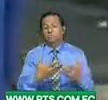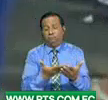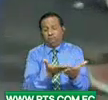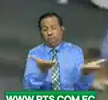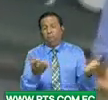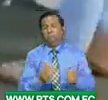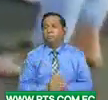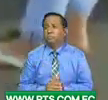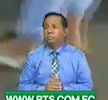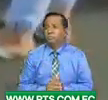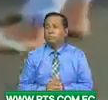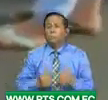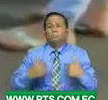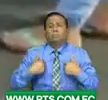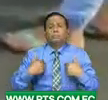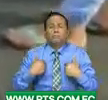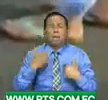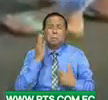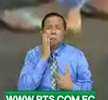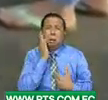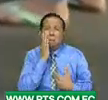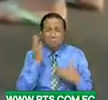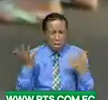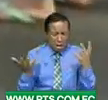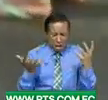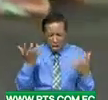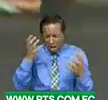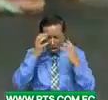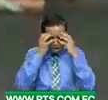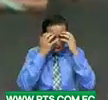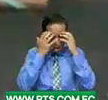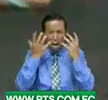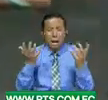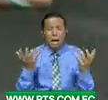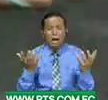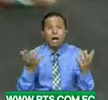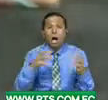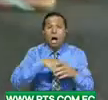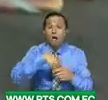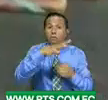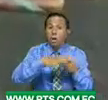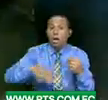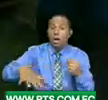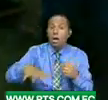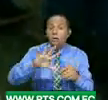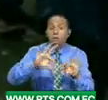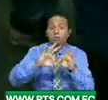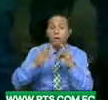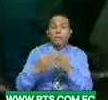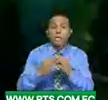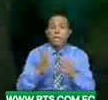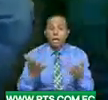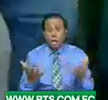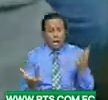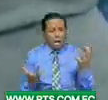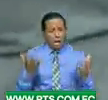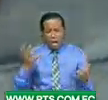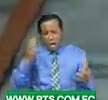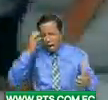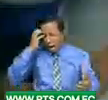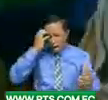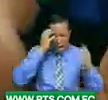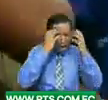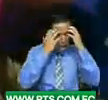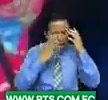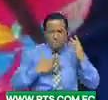celdas. Estamos preparados para enterrar a uno. En los exteriores, familiares de los presos vivían un drama aparte al no saber de la